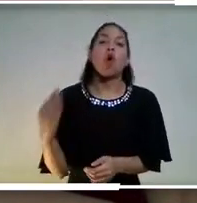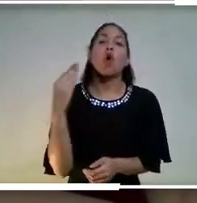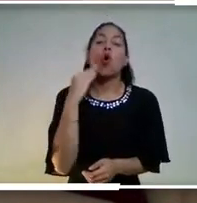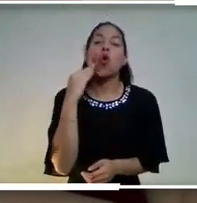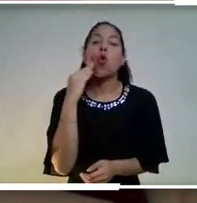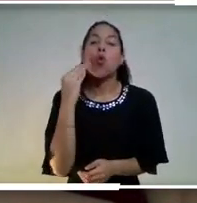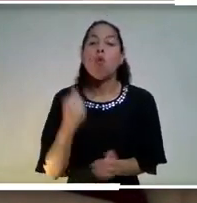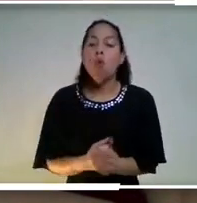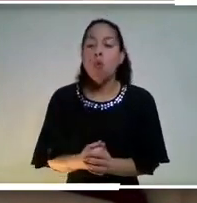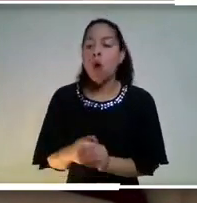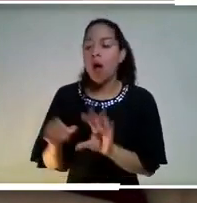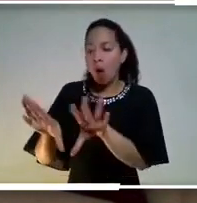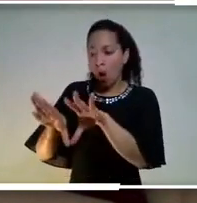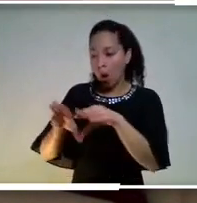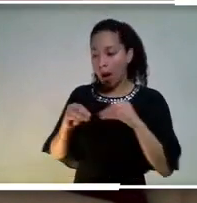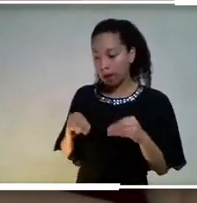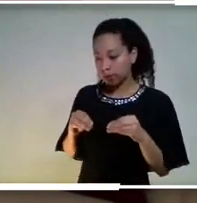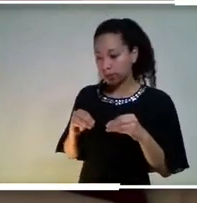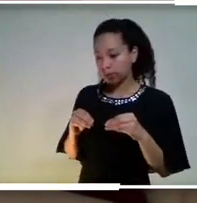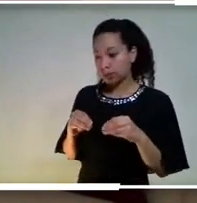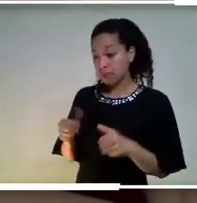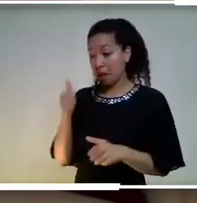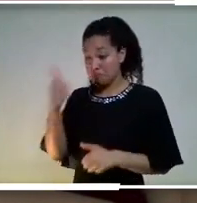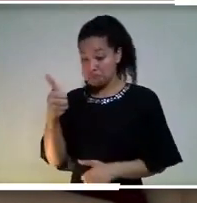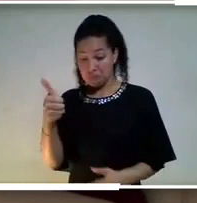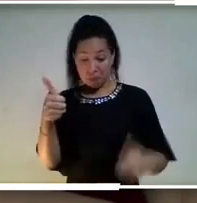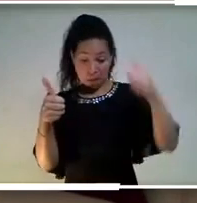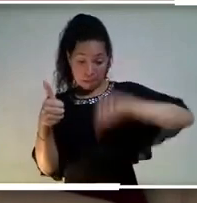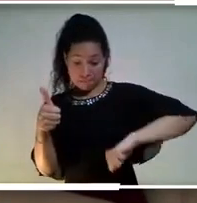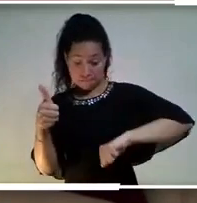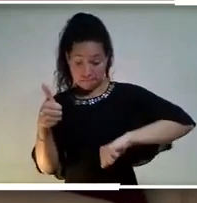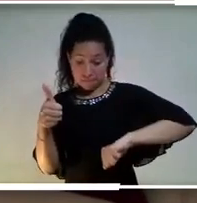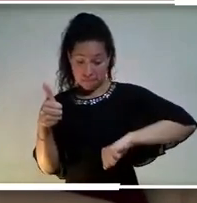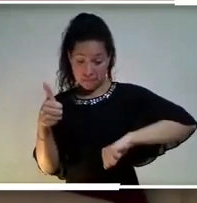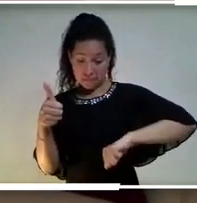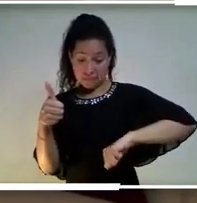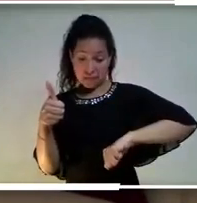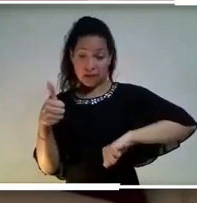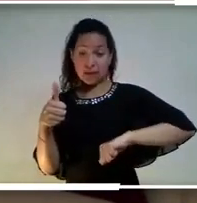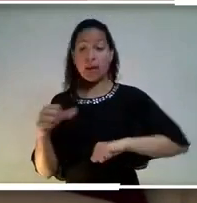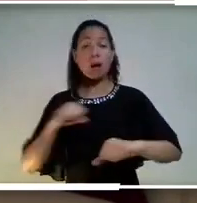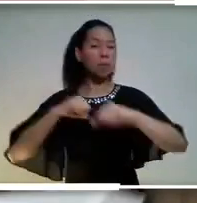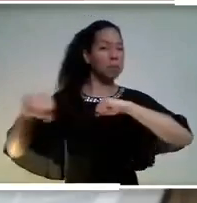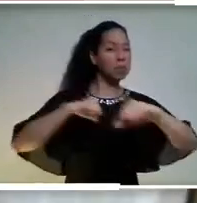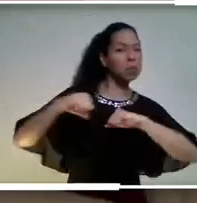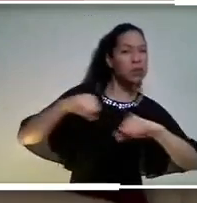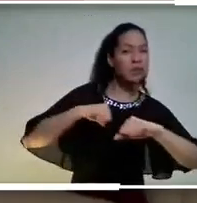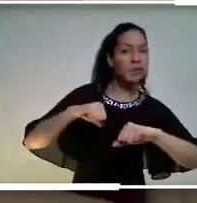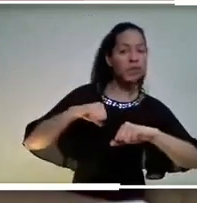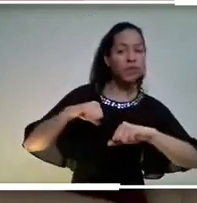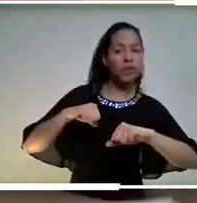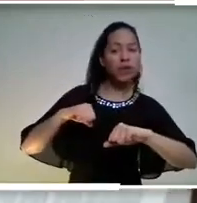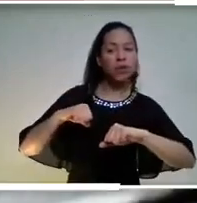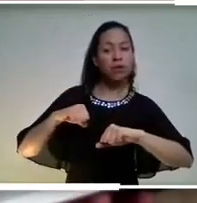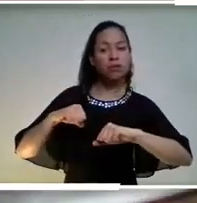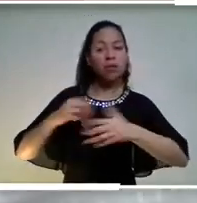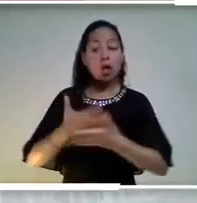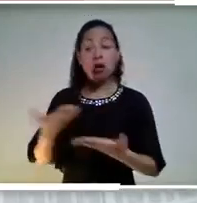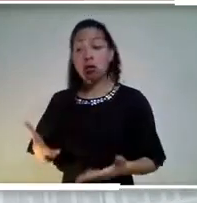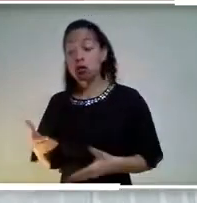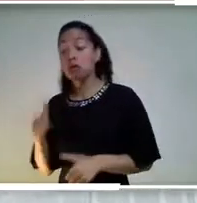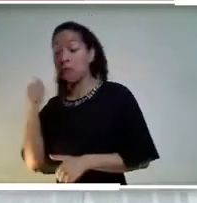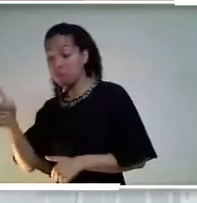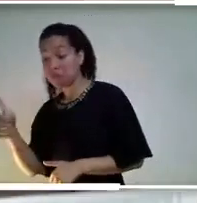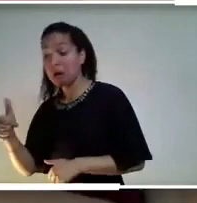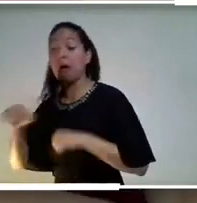no es el momento cuando la persona cierra sus ojos o expira primero hay un juicio luego mira la